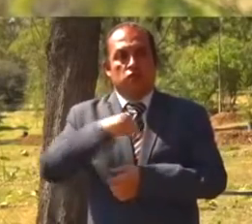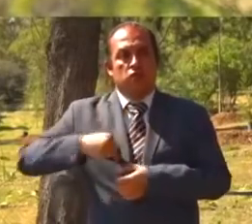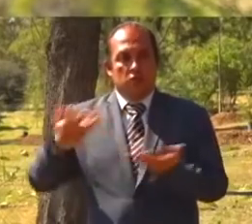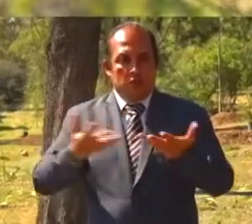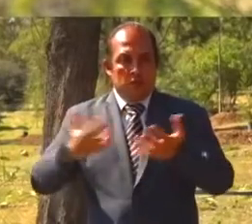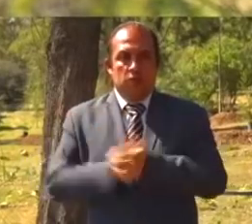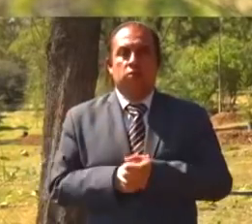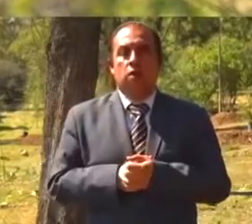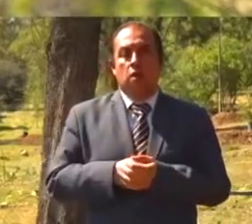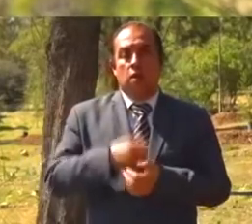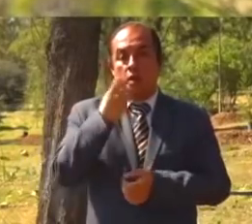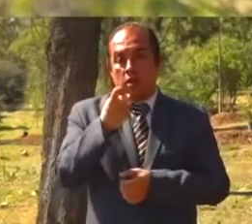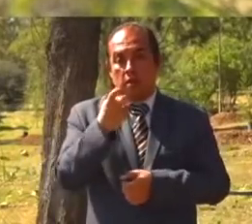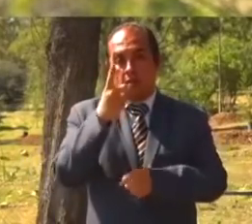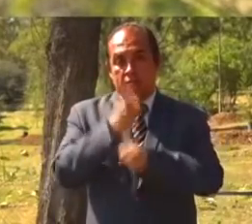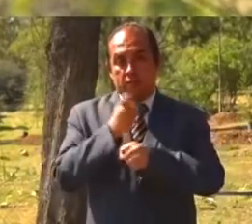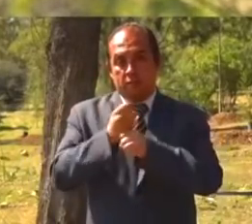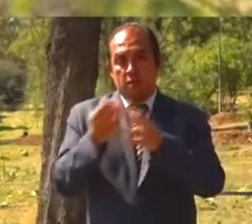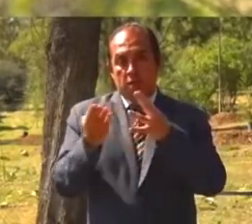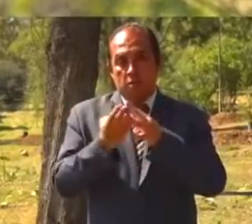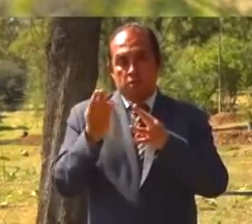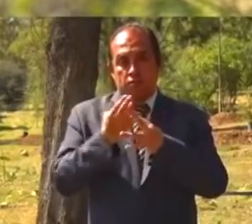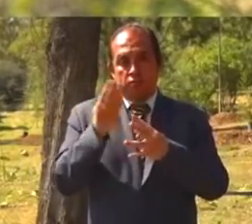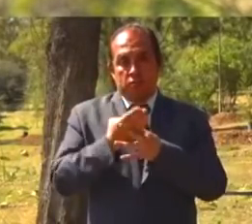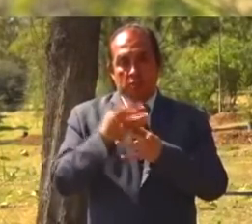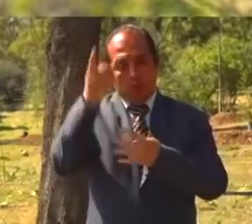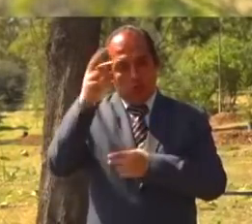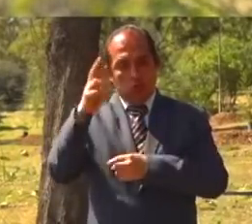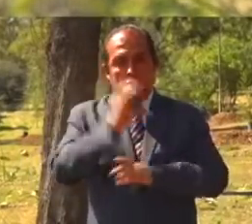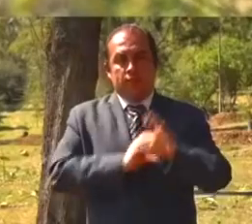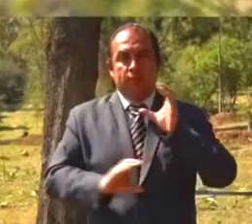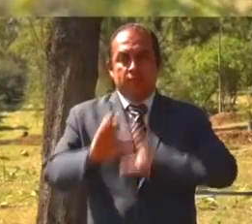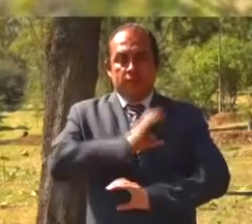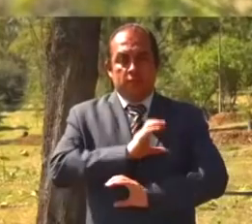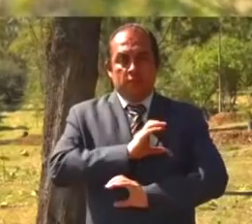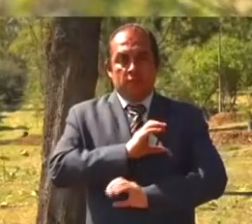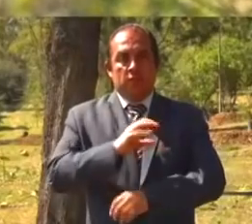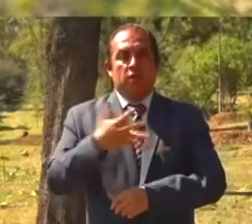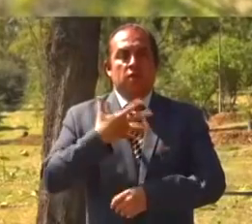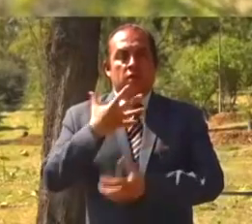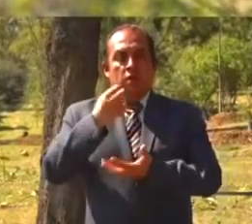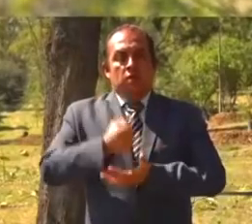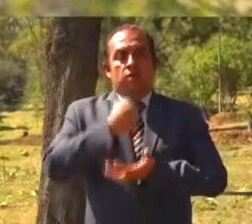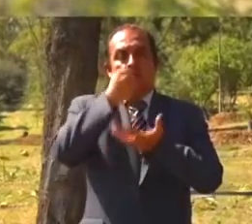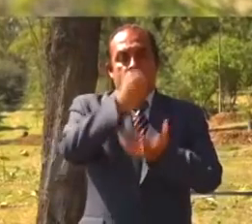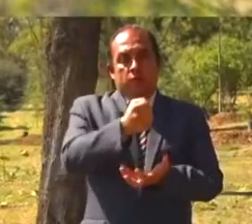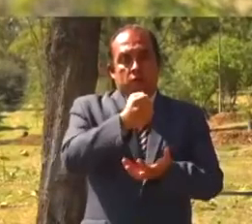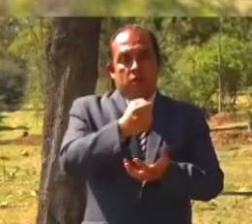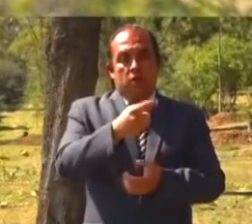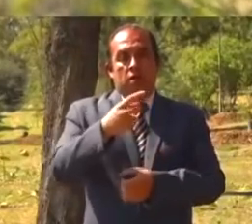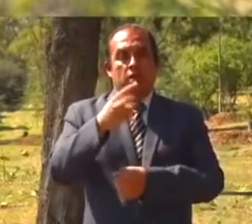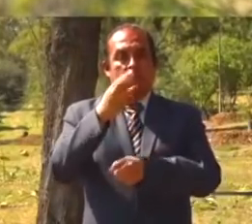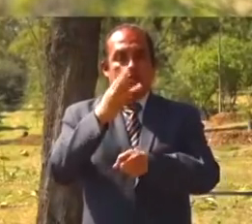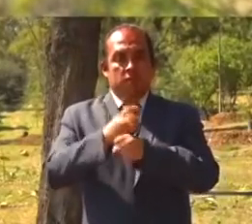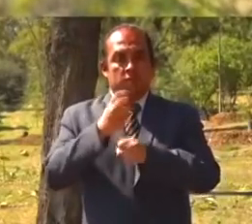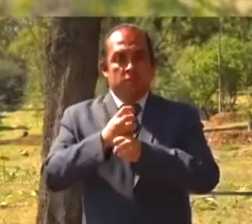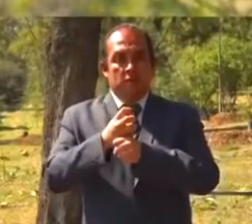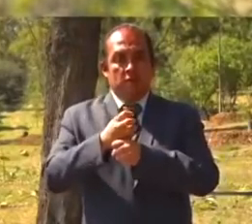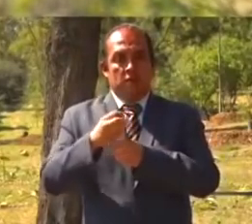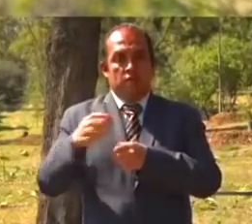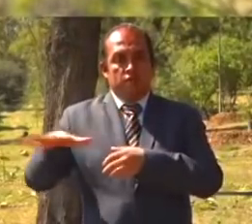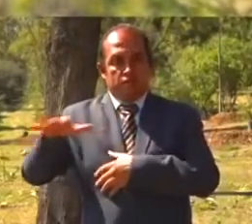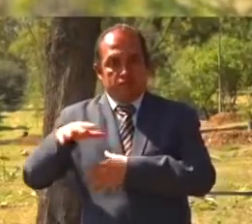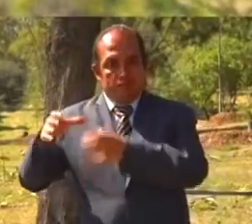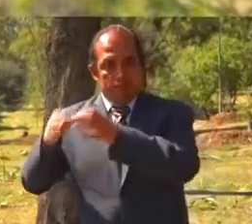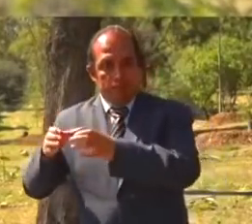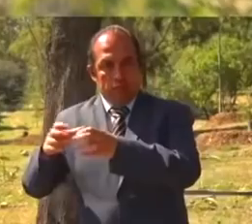haciendo. En esta primera etapa, doctora Sheinbaum, está invirtiéndose en esta tercera sección